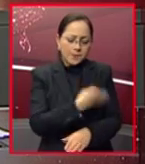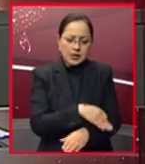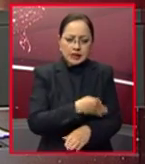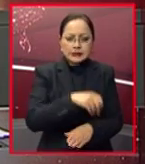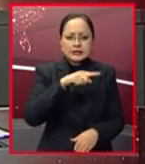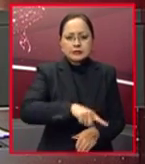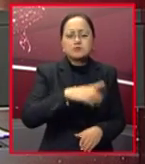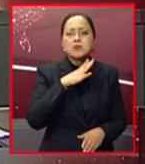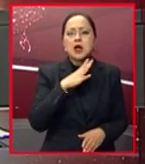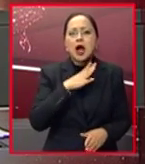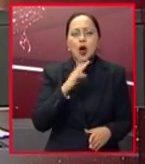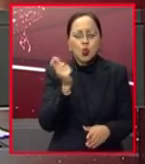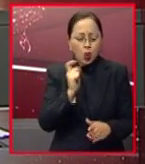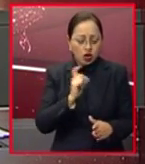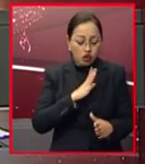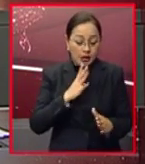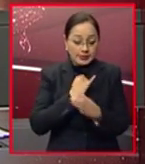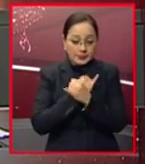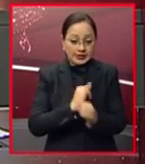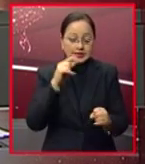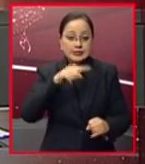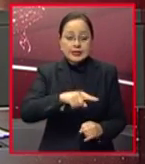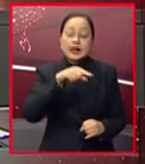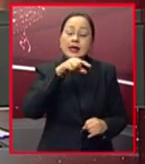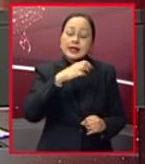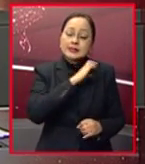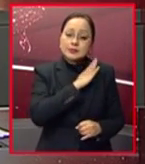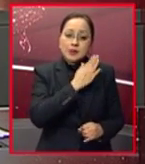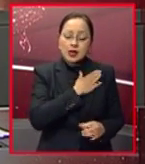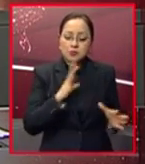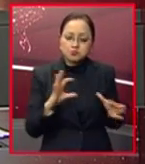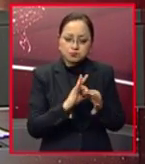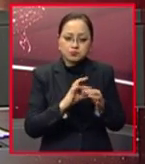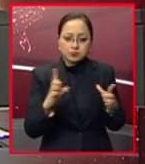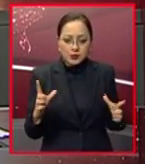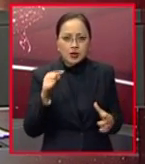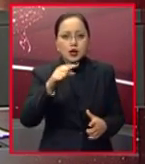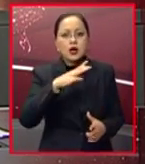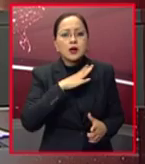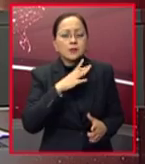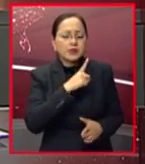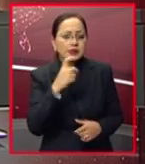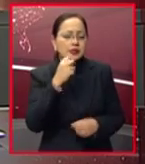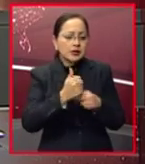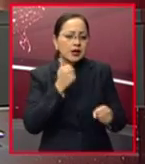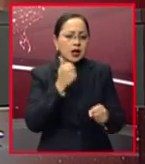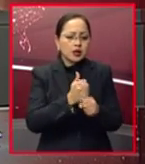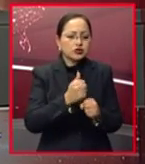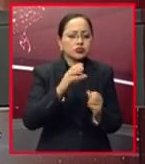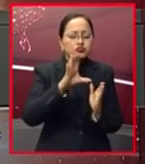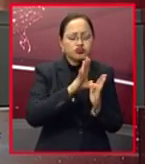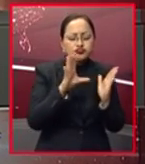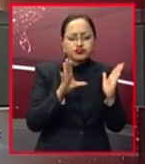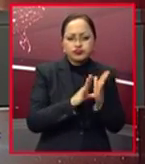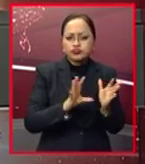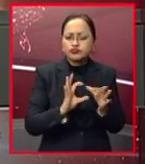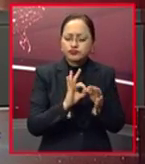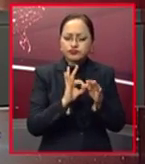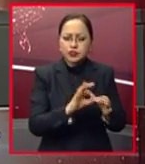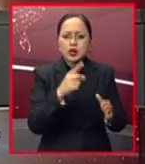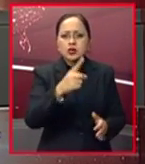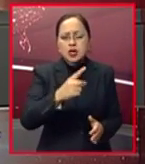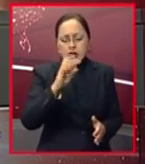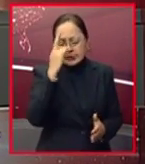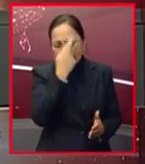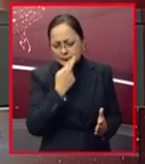Mexicano, luego de la independencia de España, el senador Raúl Cervantes, presidente de la Comisión Especial del Centenario de la Constitución, hizo un llamado a revisar la historia